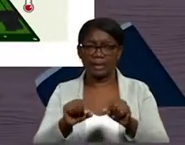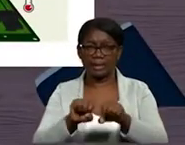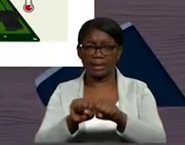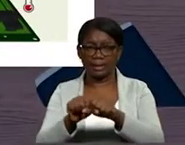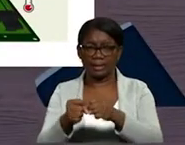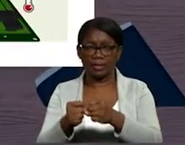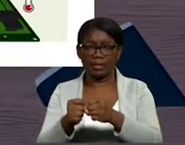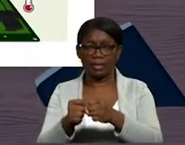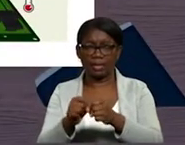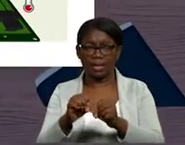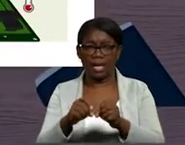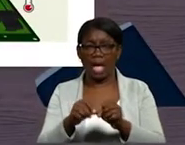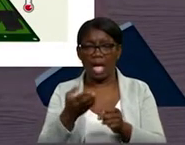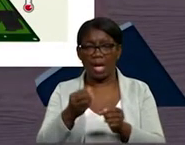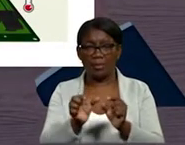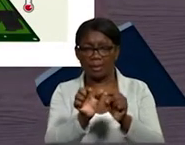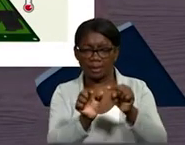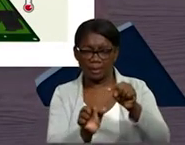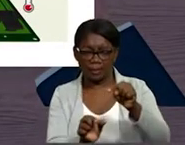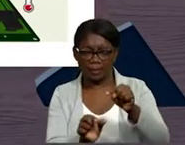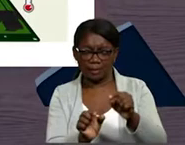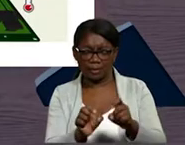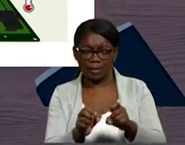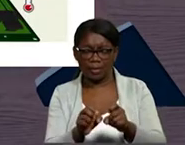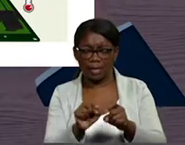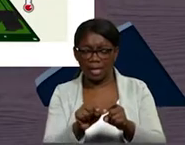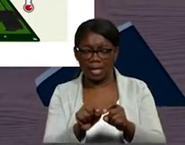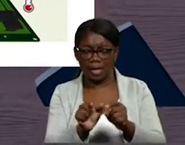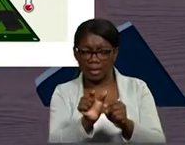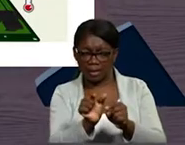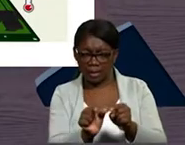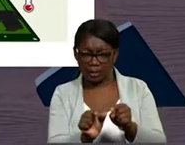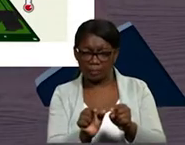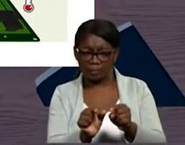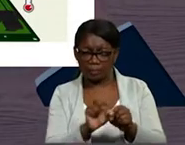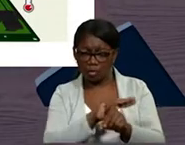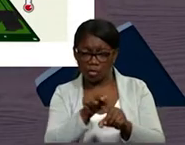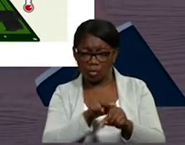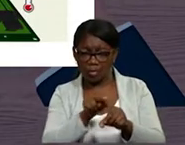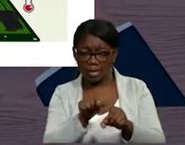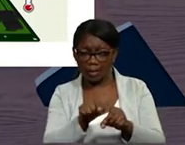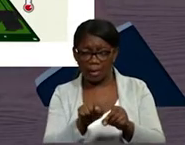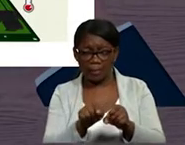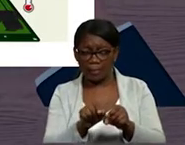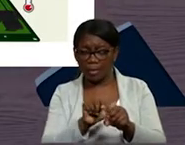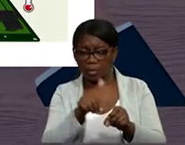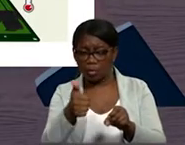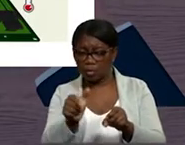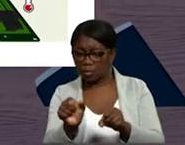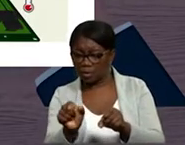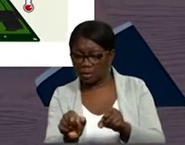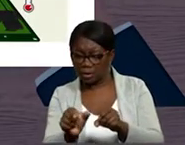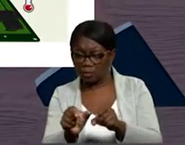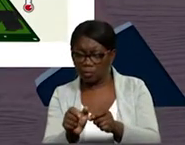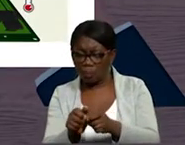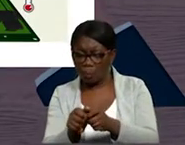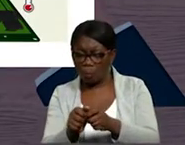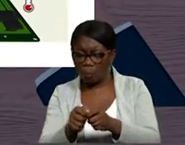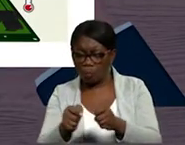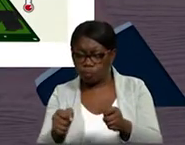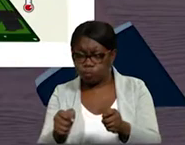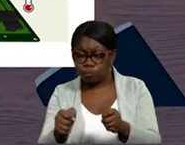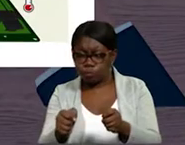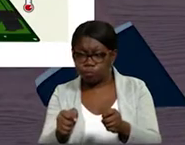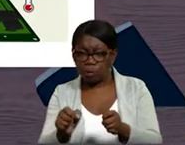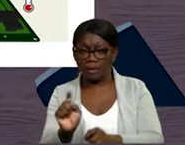capacitores están soplados y normalmente o deformados, no hay que medirlo, sino que, ¿verdad?, definitivamente hay que